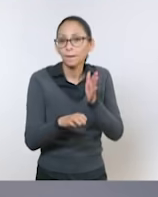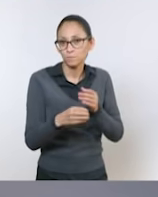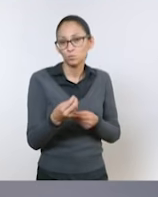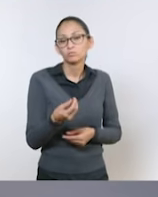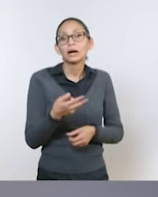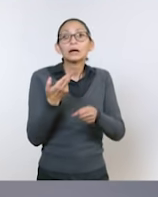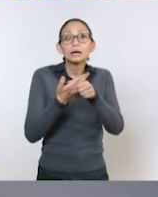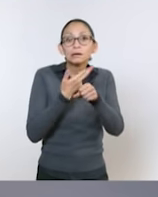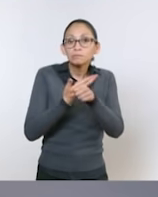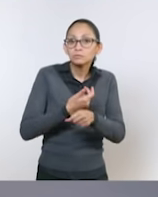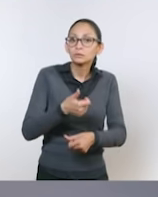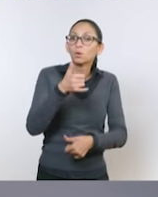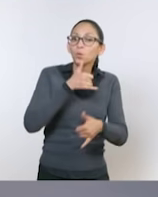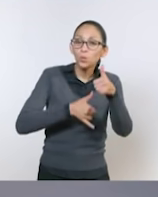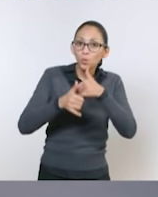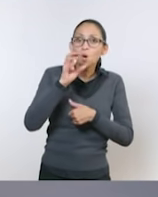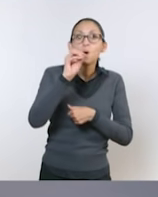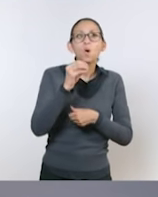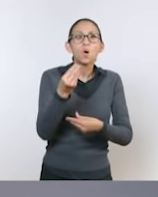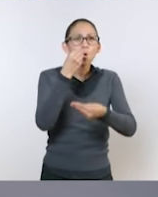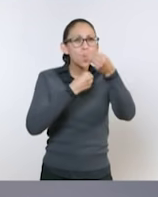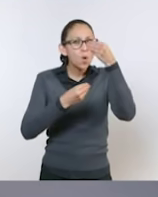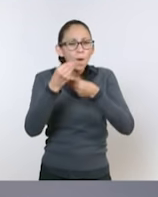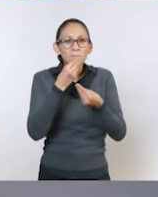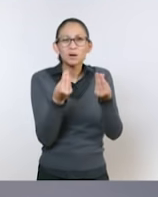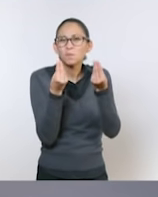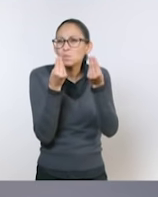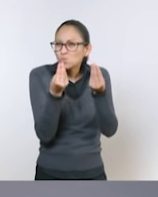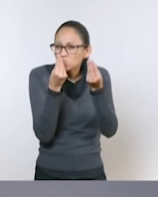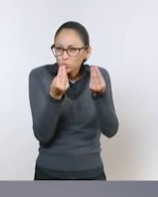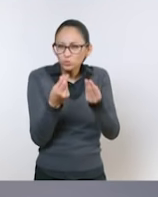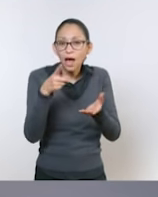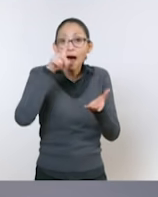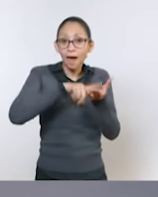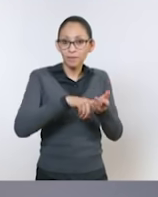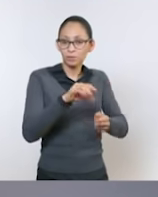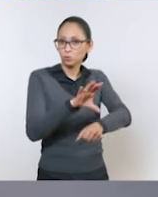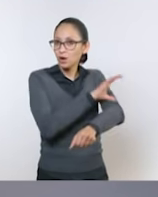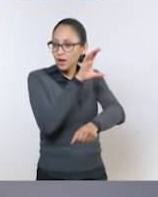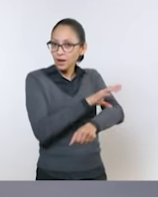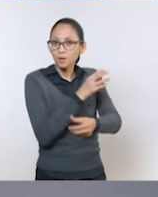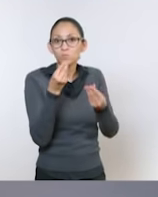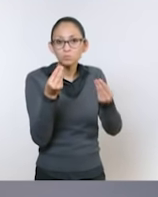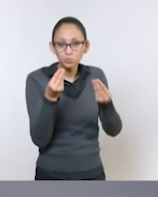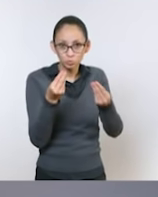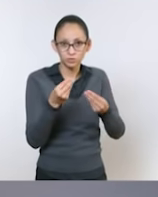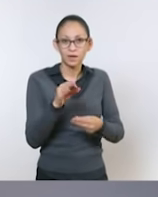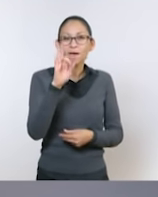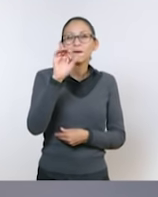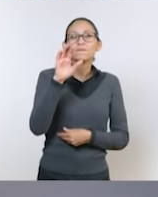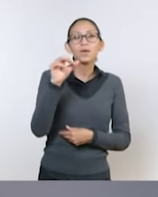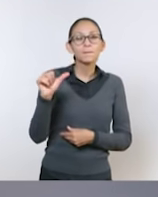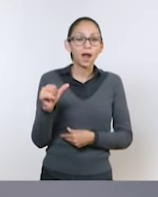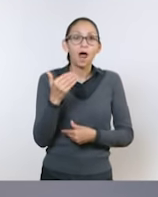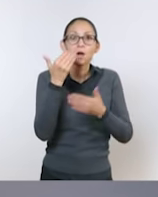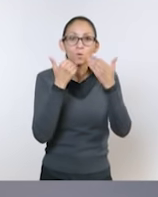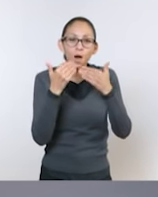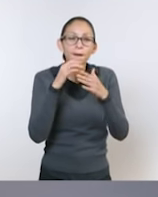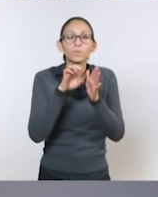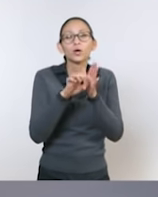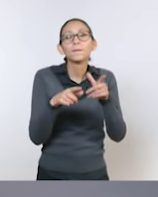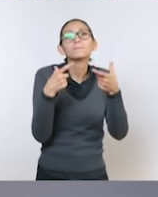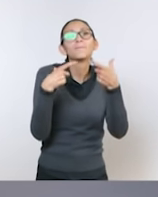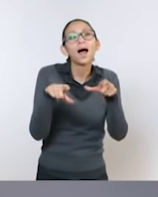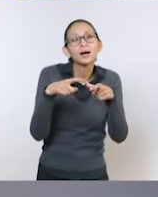consumir frecuentemente bebidas azucaradas, comer en abundancia alimentos con alto contenido de energía y bajo de